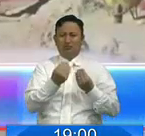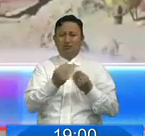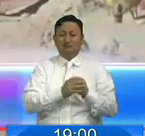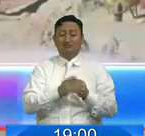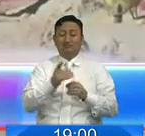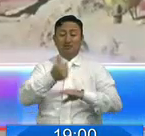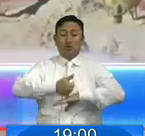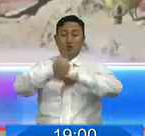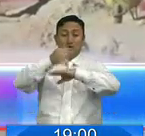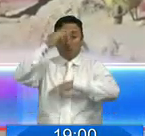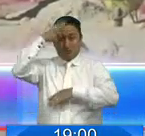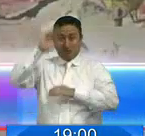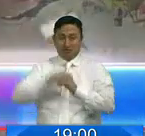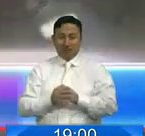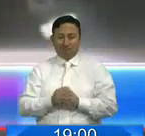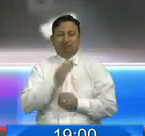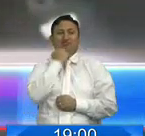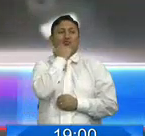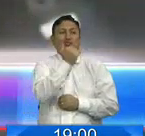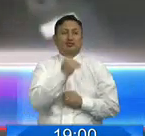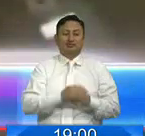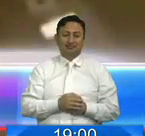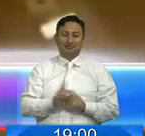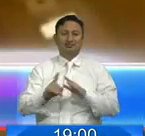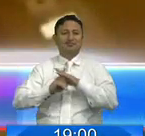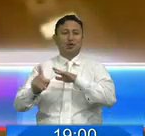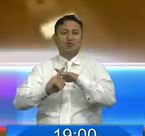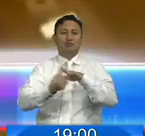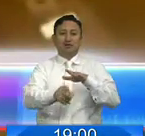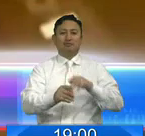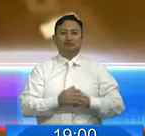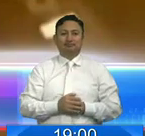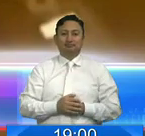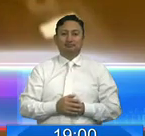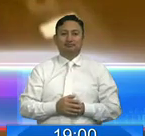de las autoridades mexicanas y de la justicia.